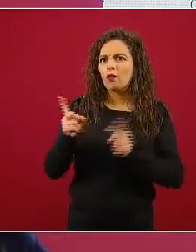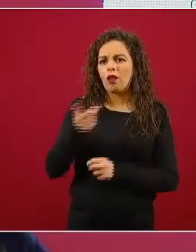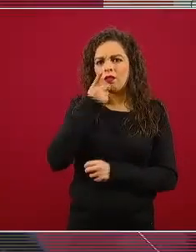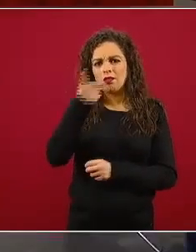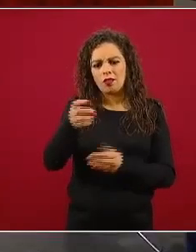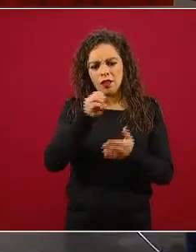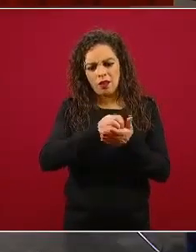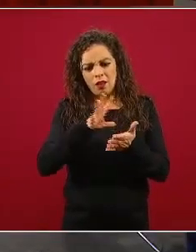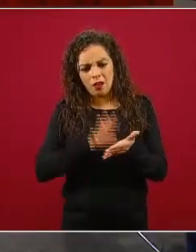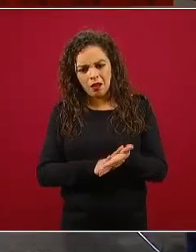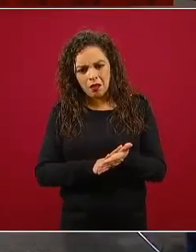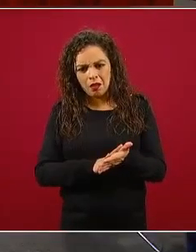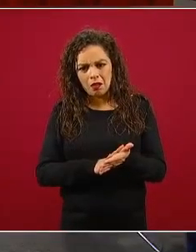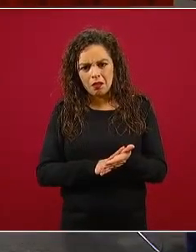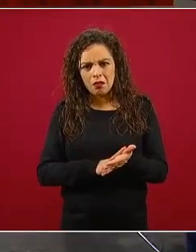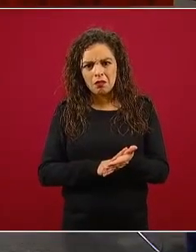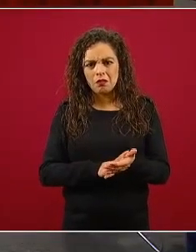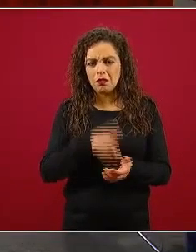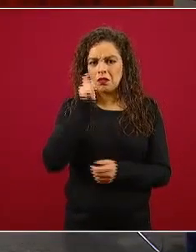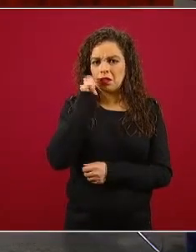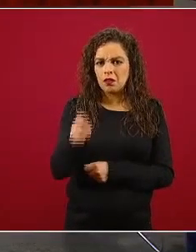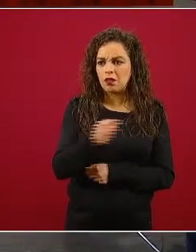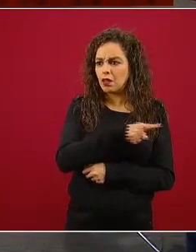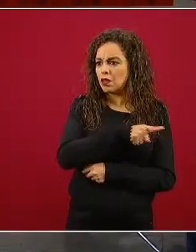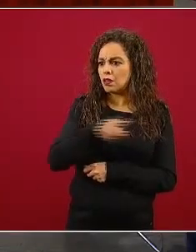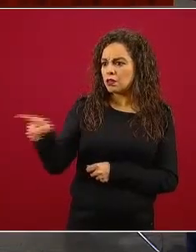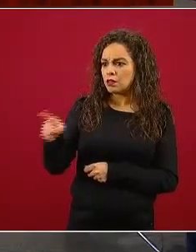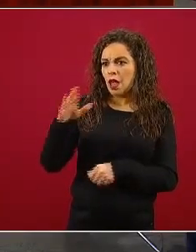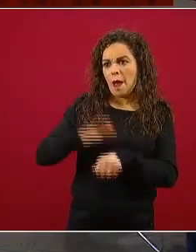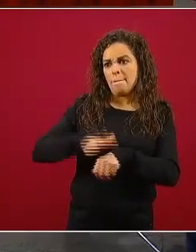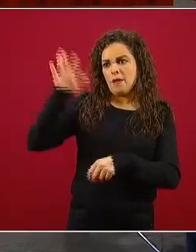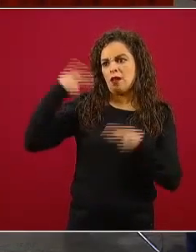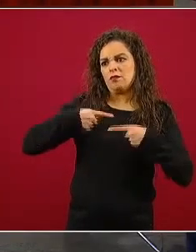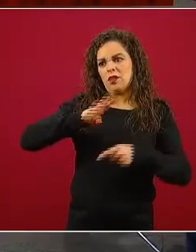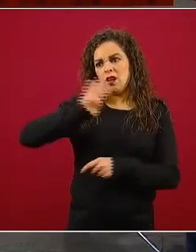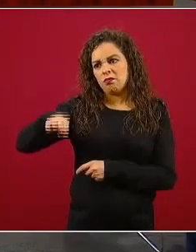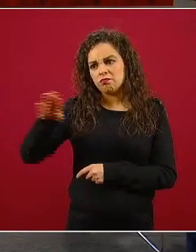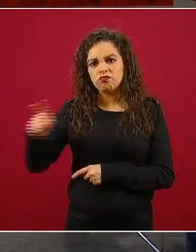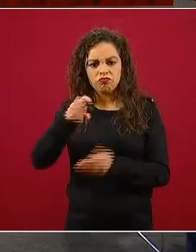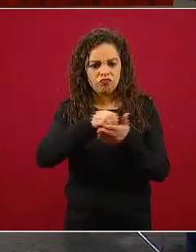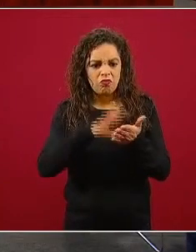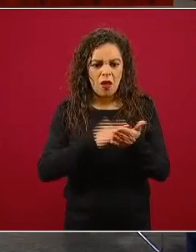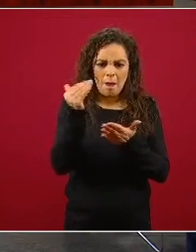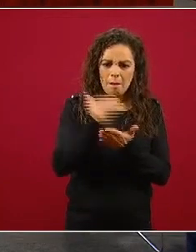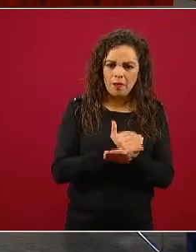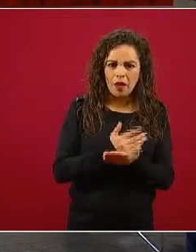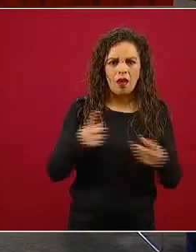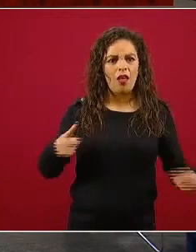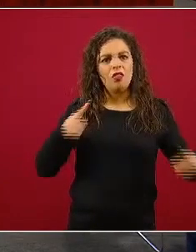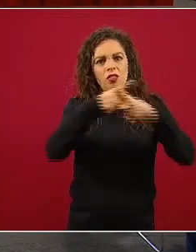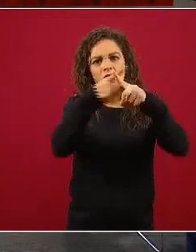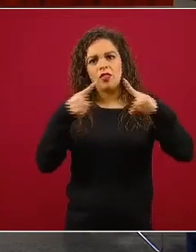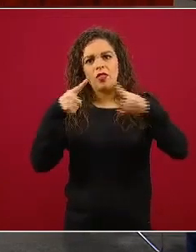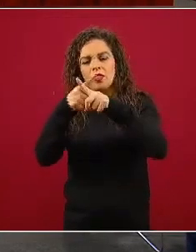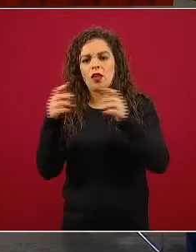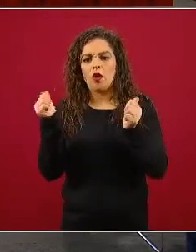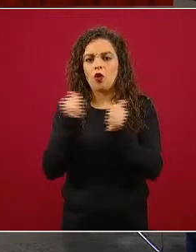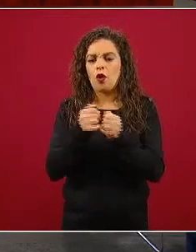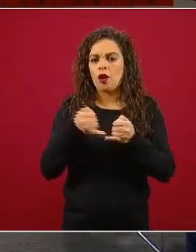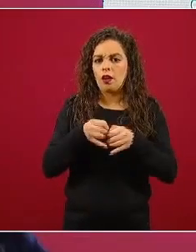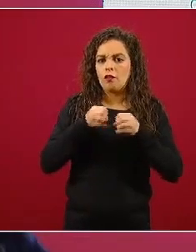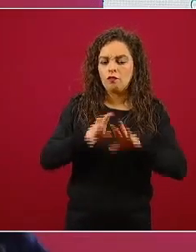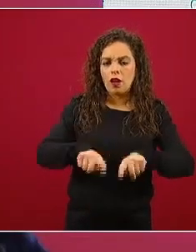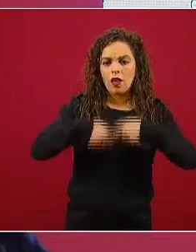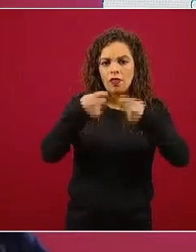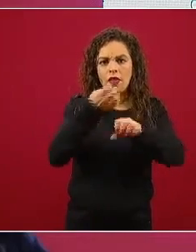menos casos fatales de los que reportamos, si hay contradicciones con lo que dicen los estados. Esto es lo que